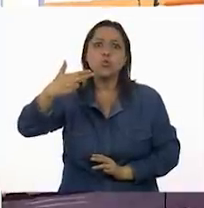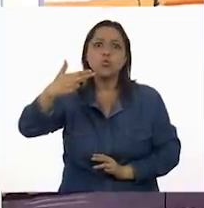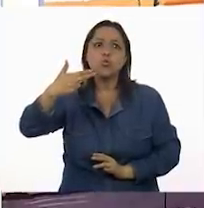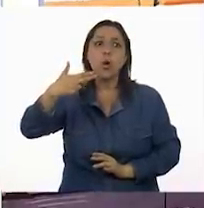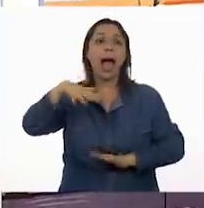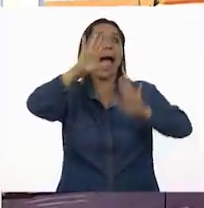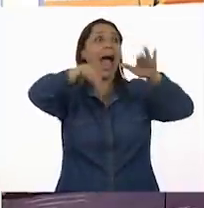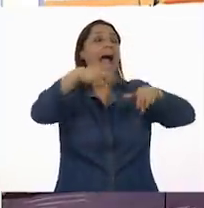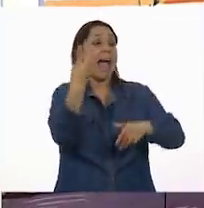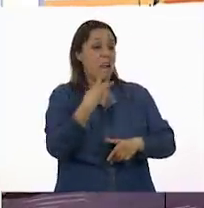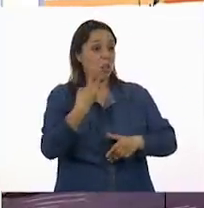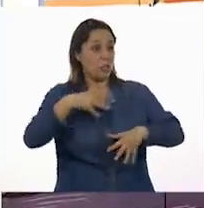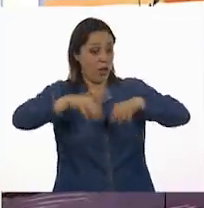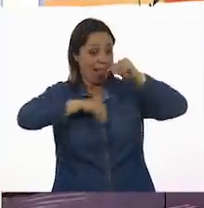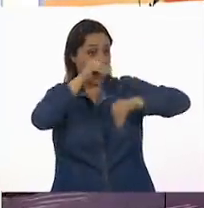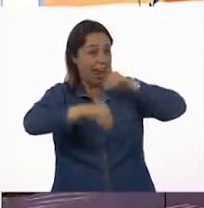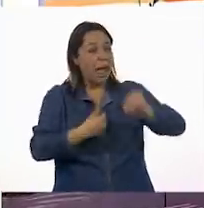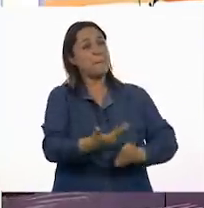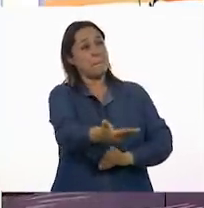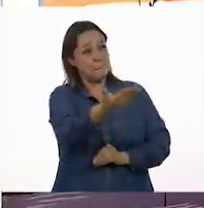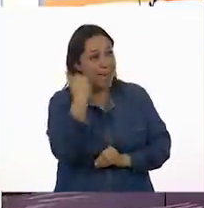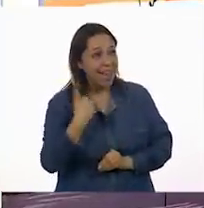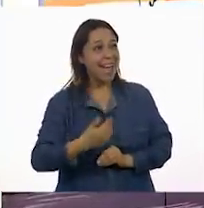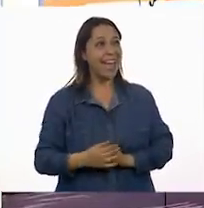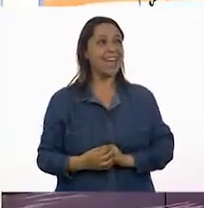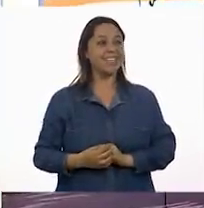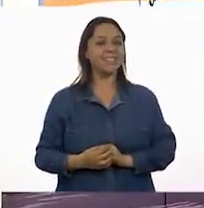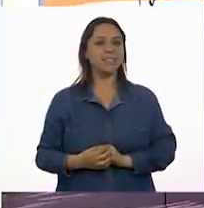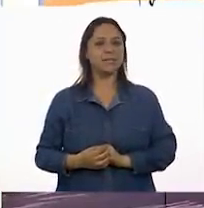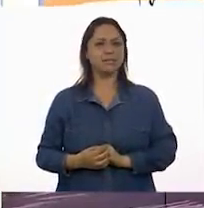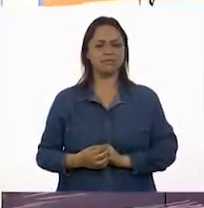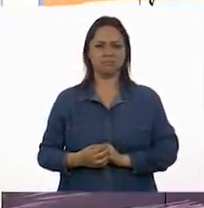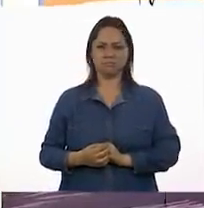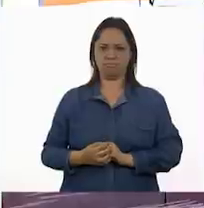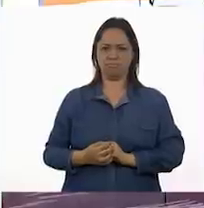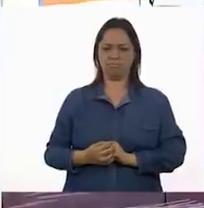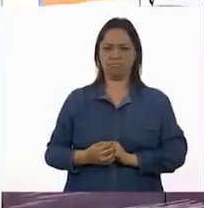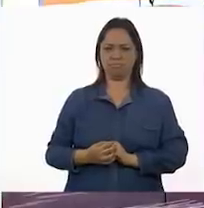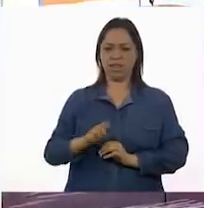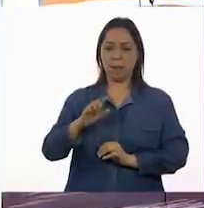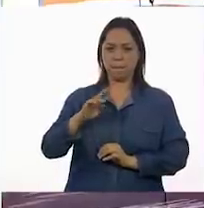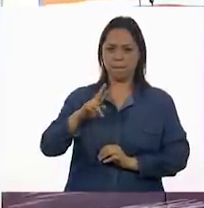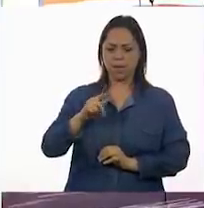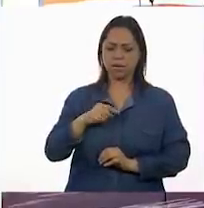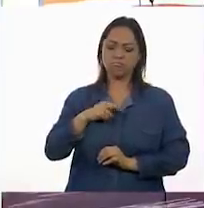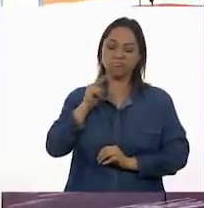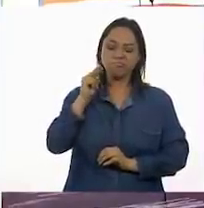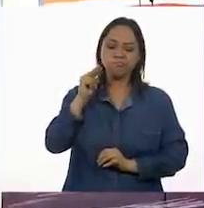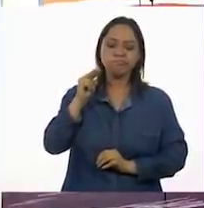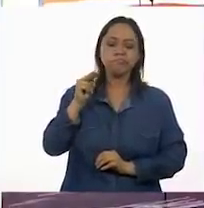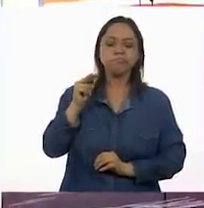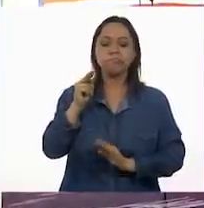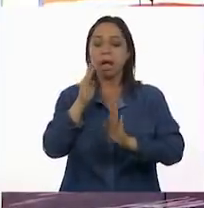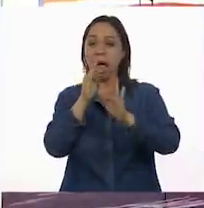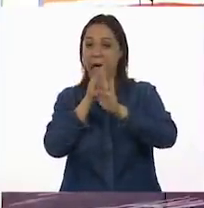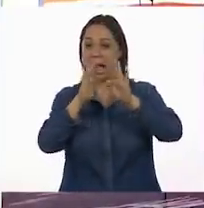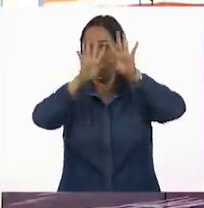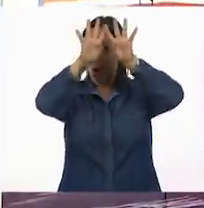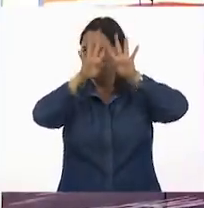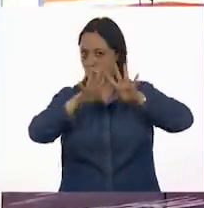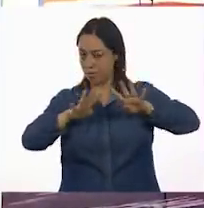¡Hicimos algo para ti! ¡Sal, por favor! Lo único que Bert alcanza a ver mientras espía tras la